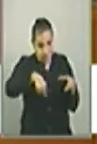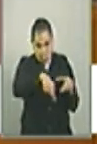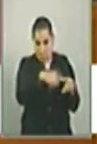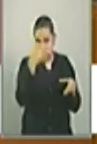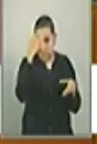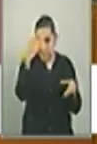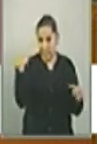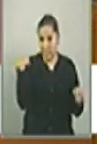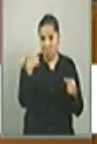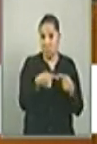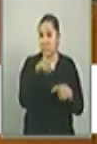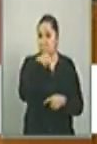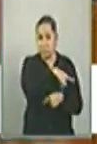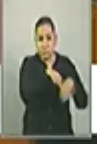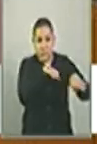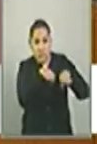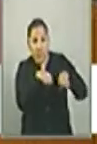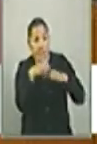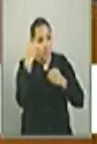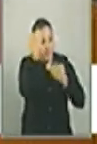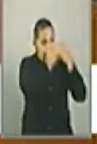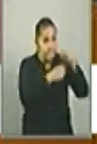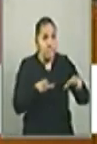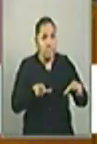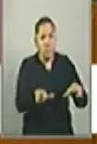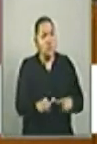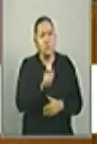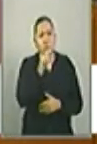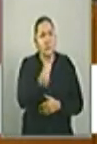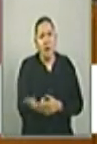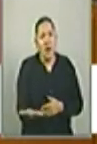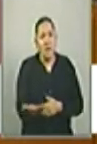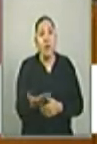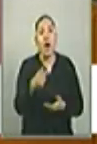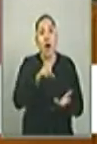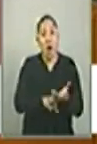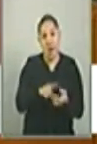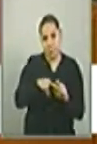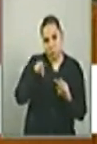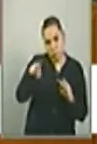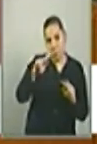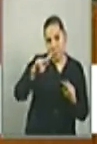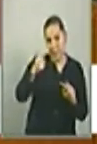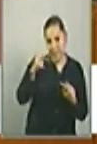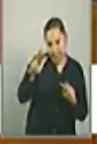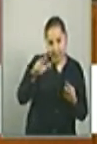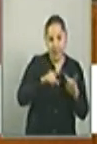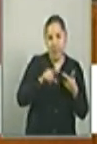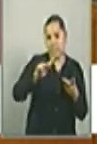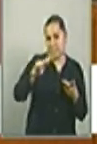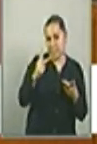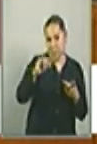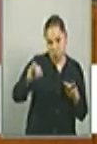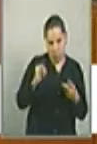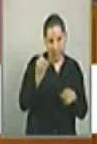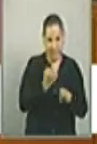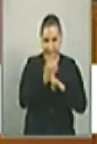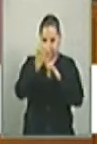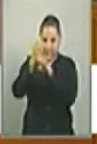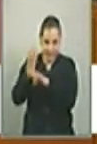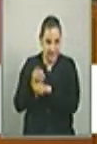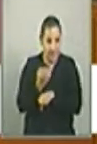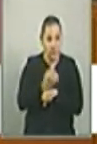las investigaciones de las procuradurías, tanto general como la de los estados, puesto que no pueden avanzar